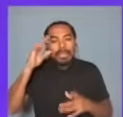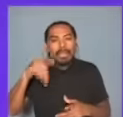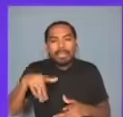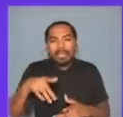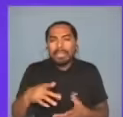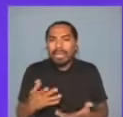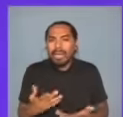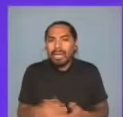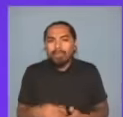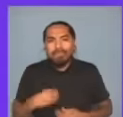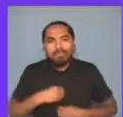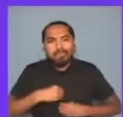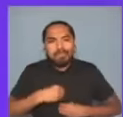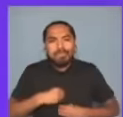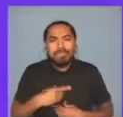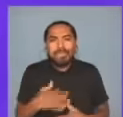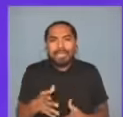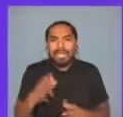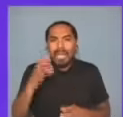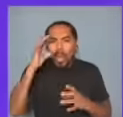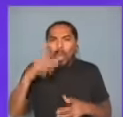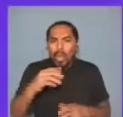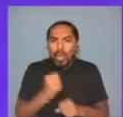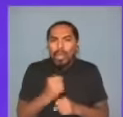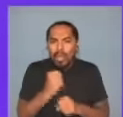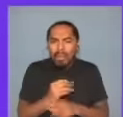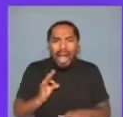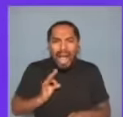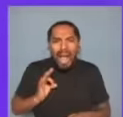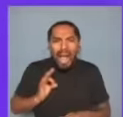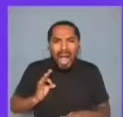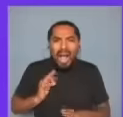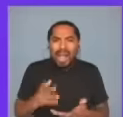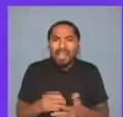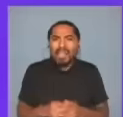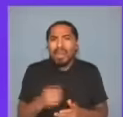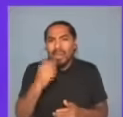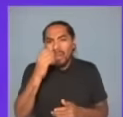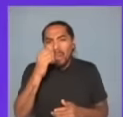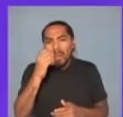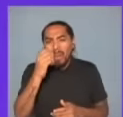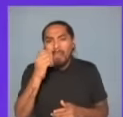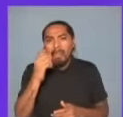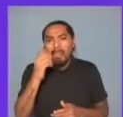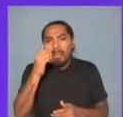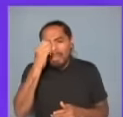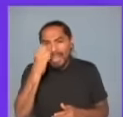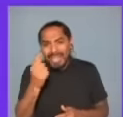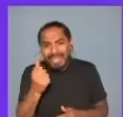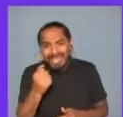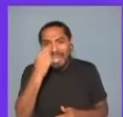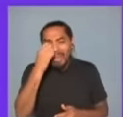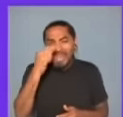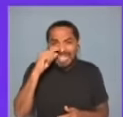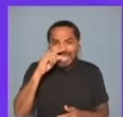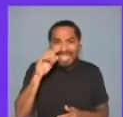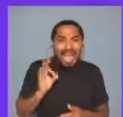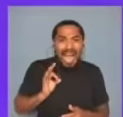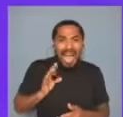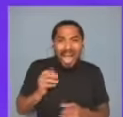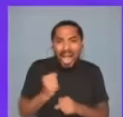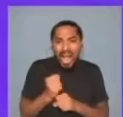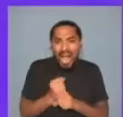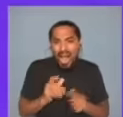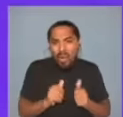él. Yo creo que estuve 27, 28 años, hacíamos el noticiero juntos. Omar, tuviste todos estos últimos días y